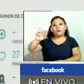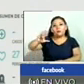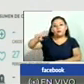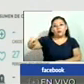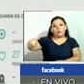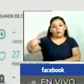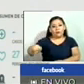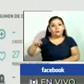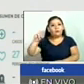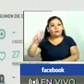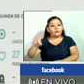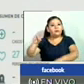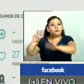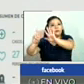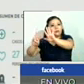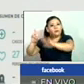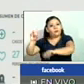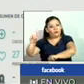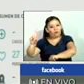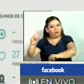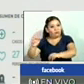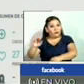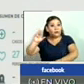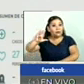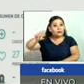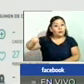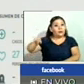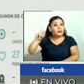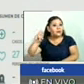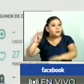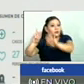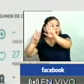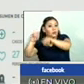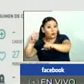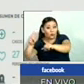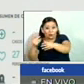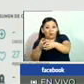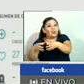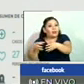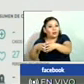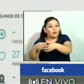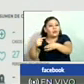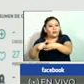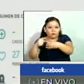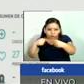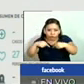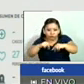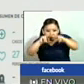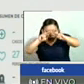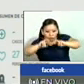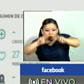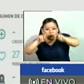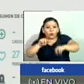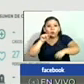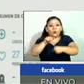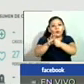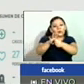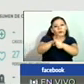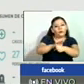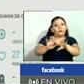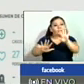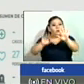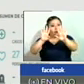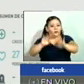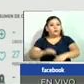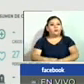.171, es decir, 3.171 salvadoreños que están siendo tratados por esta enfermedad COVID-19.